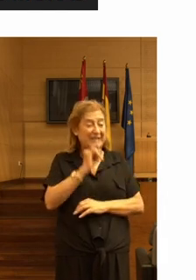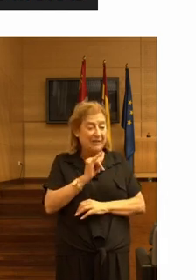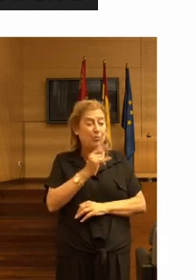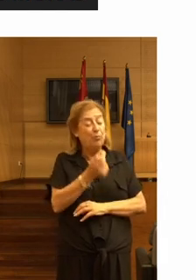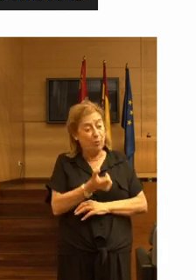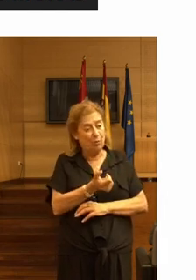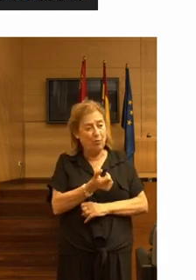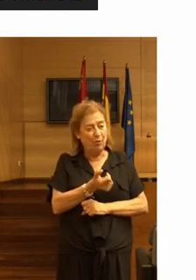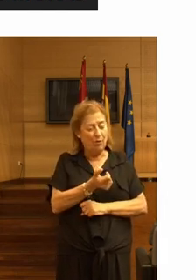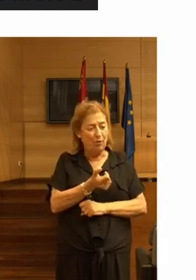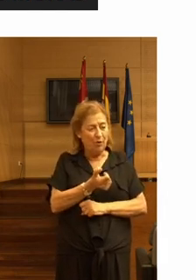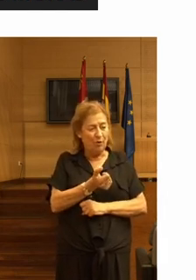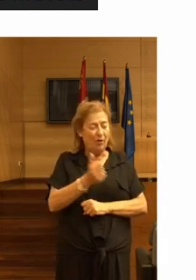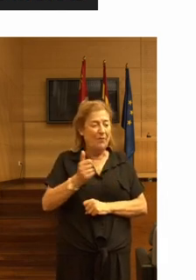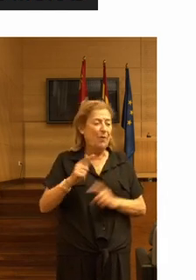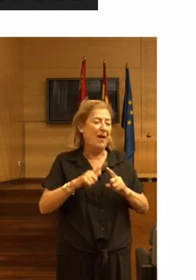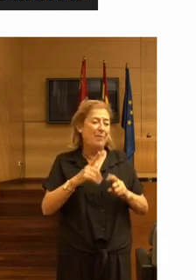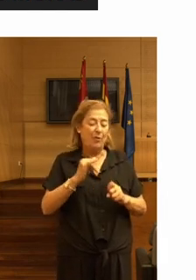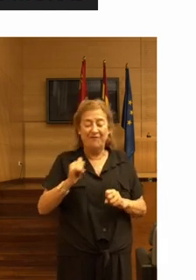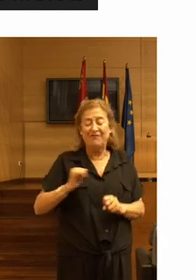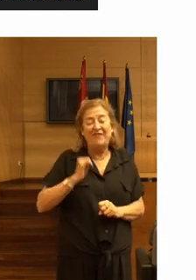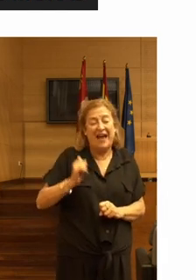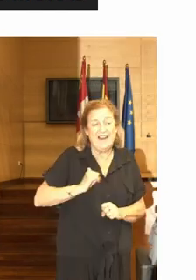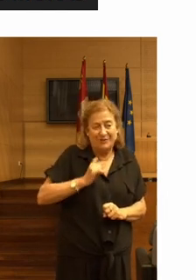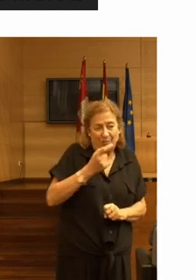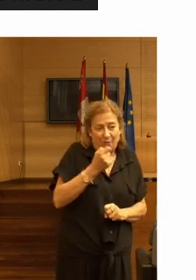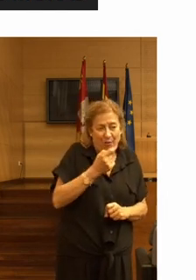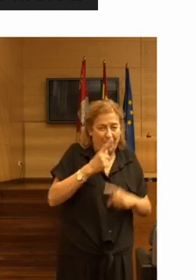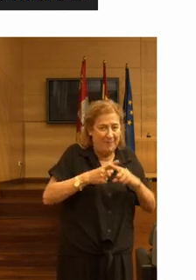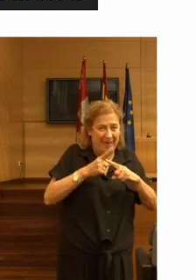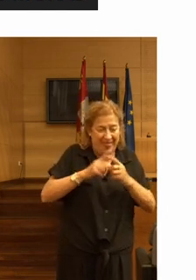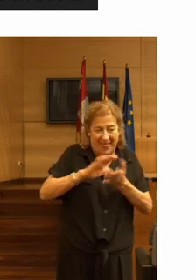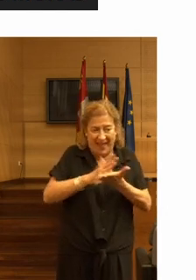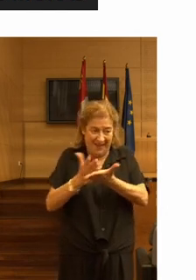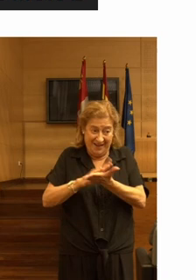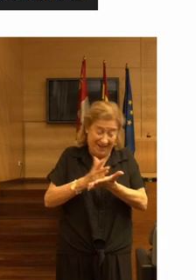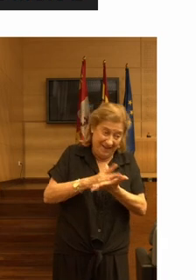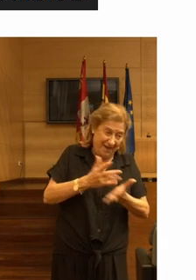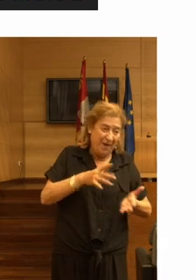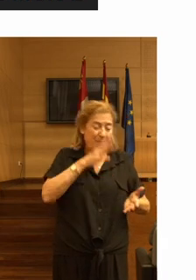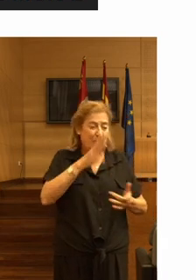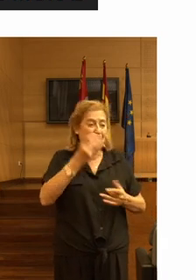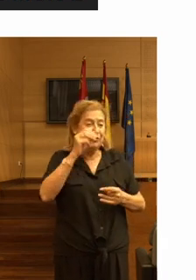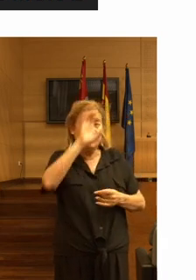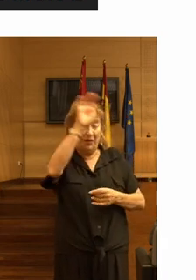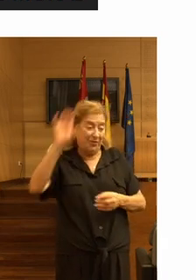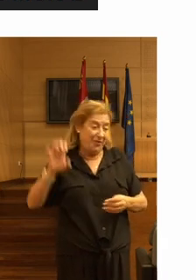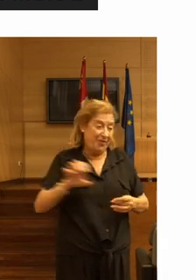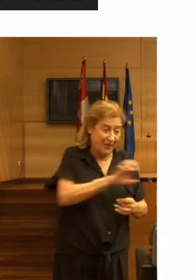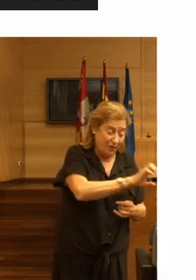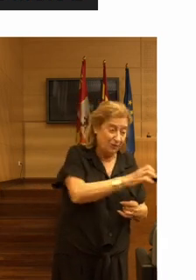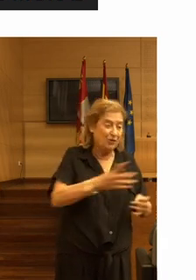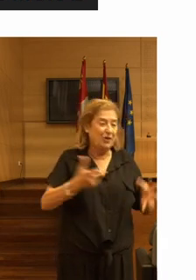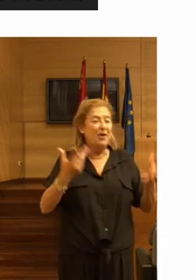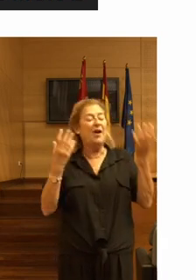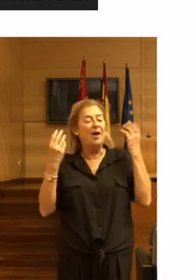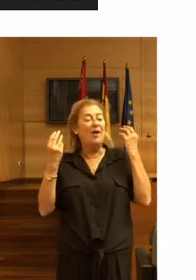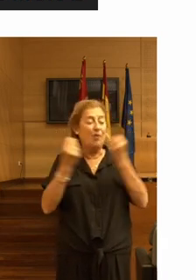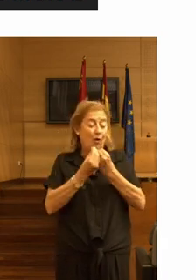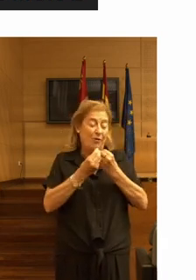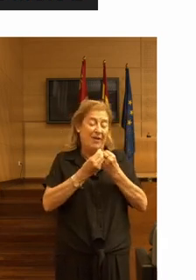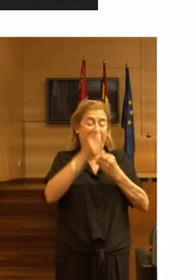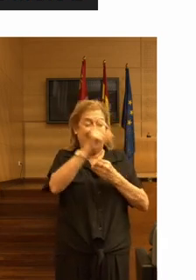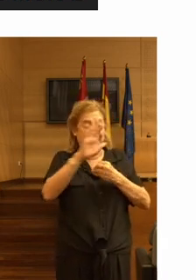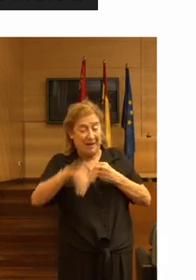un poco el falseo que puede presentar la prevalencia media, teniendo en cuenta la cantidad de centros que hay con cero y la cantidad de centros que hay con una prevalencia